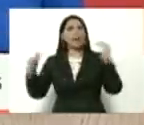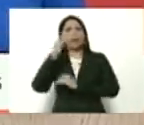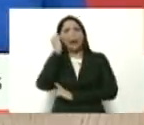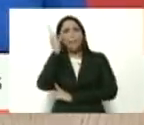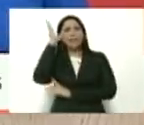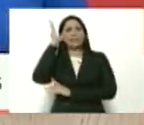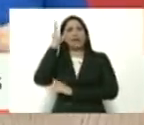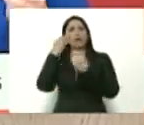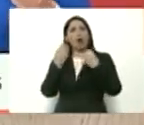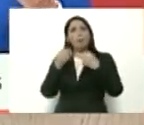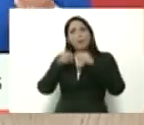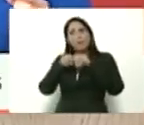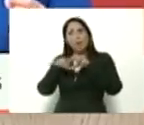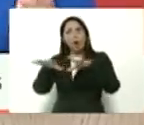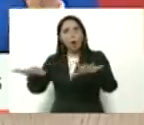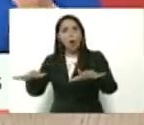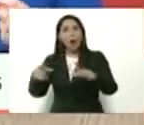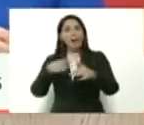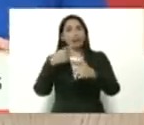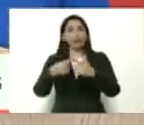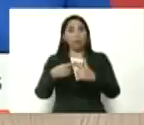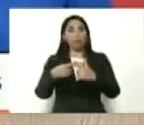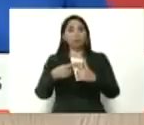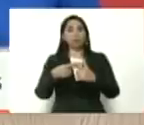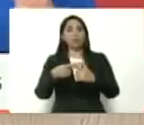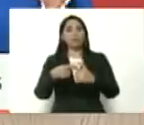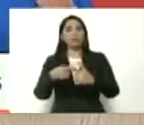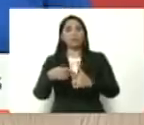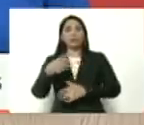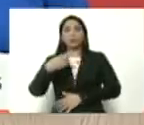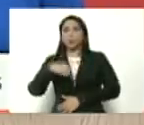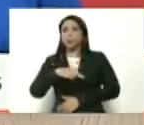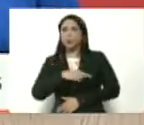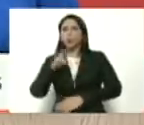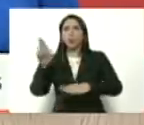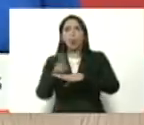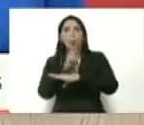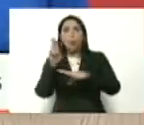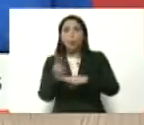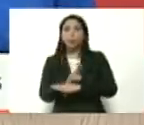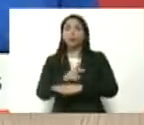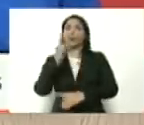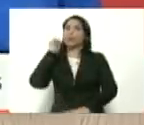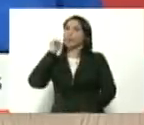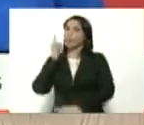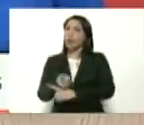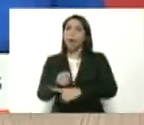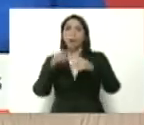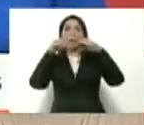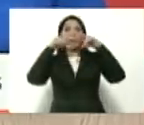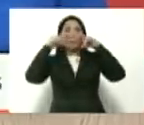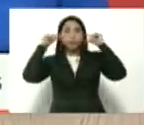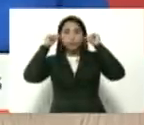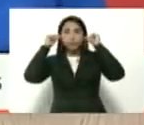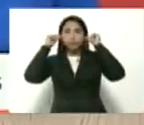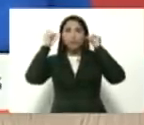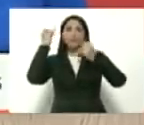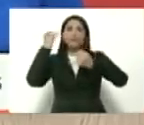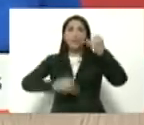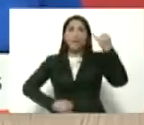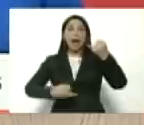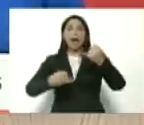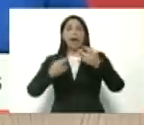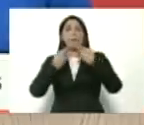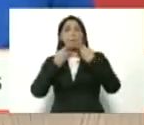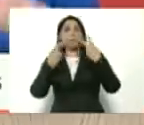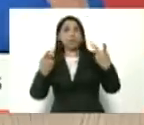de contagio. Por eso la relevancia también del uso de la mascarilla. Yo traje para el final de esta